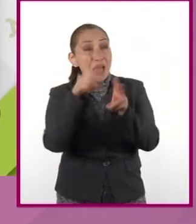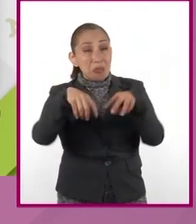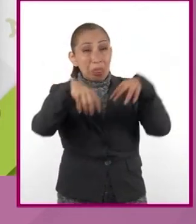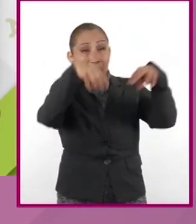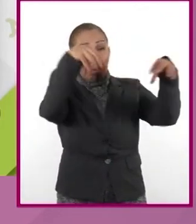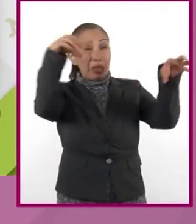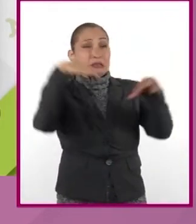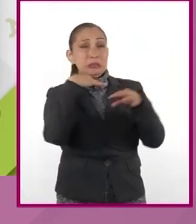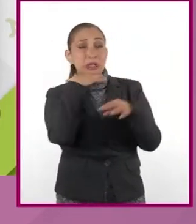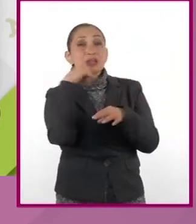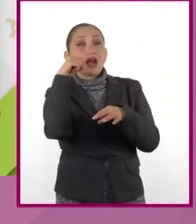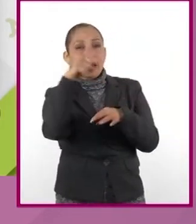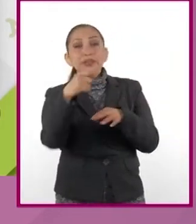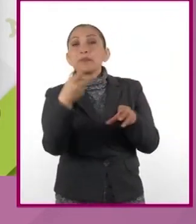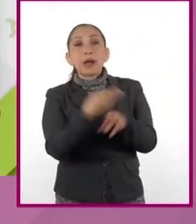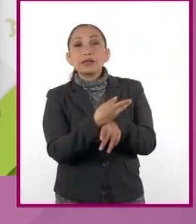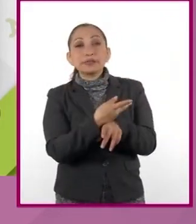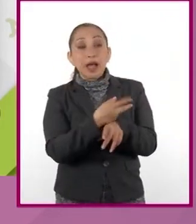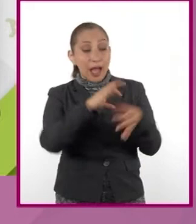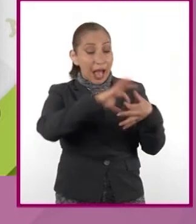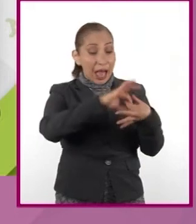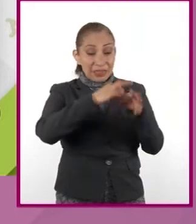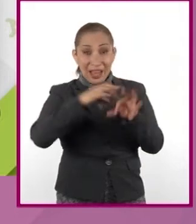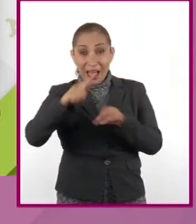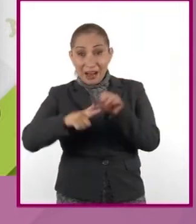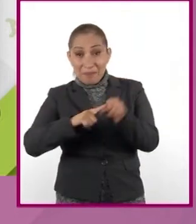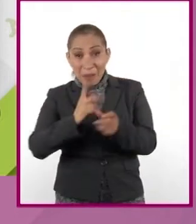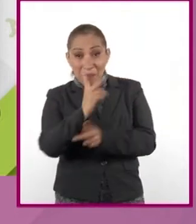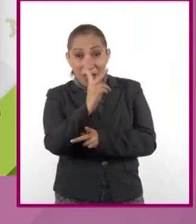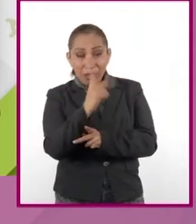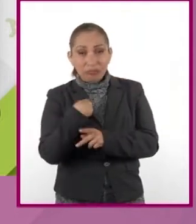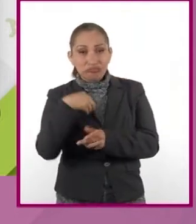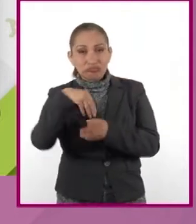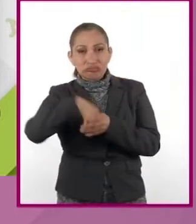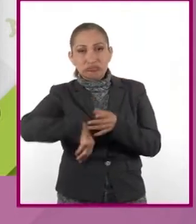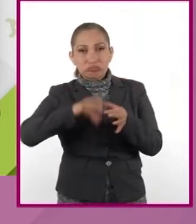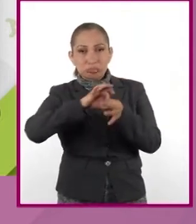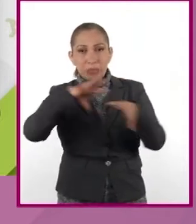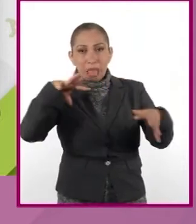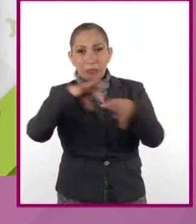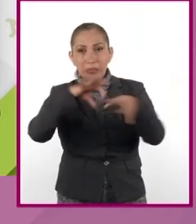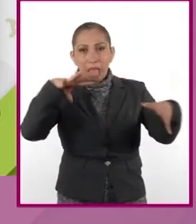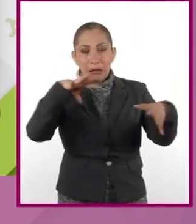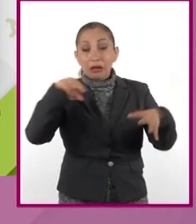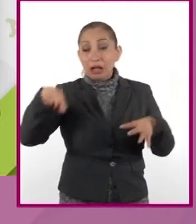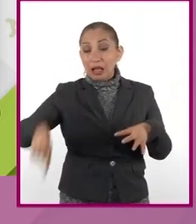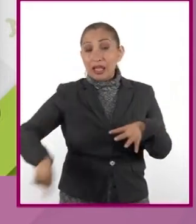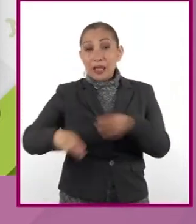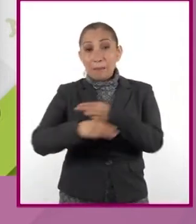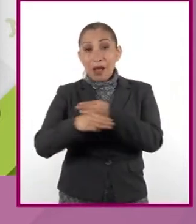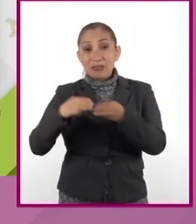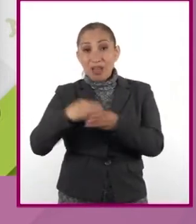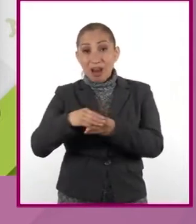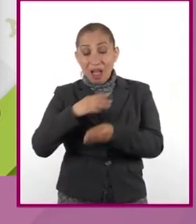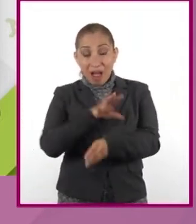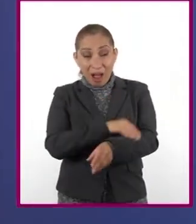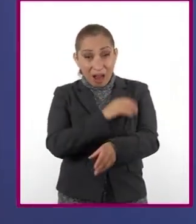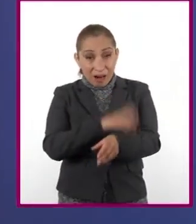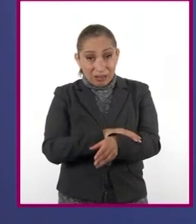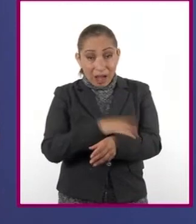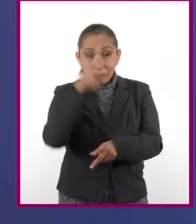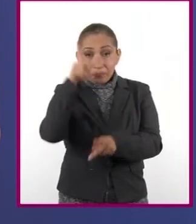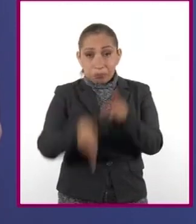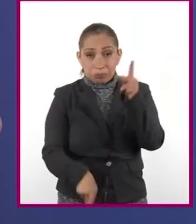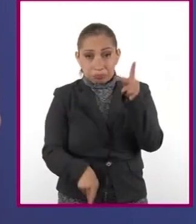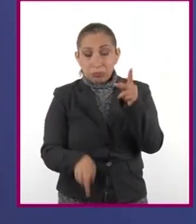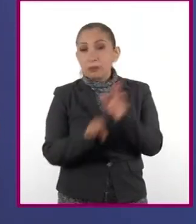respiramos, ha alterado las cadenas tróficas y con ello la transferencia de materia y energía.